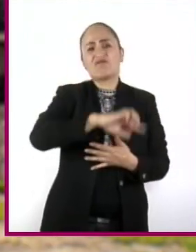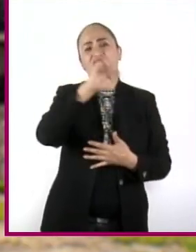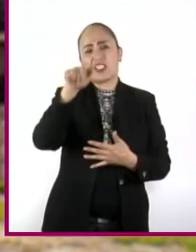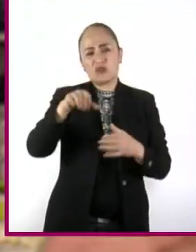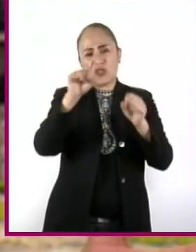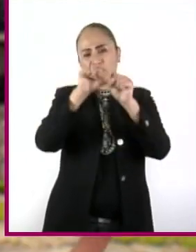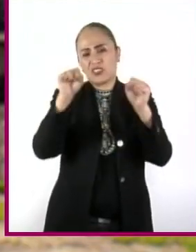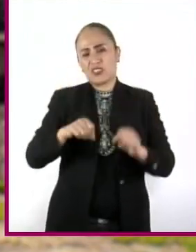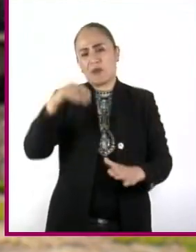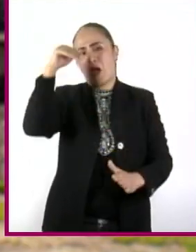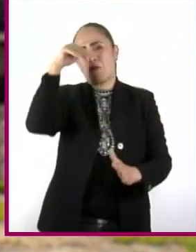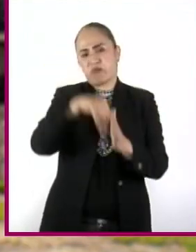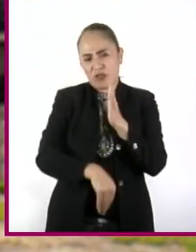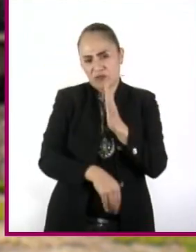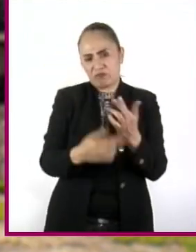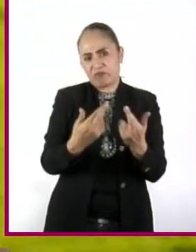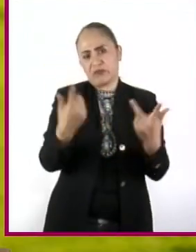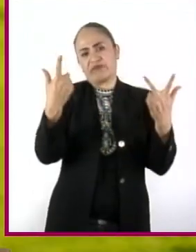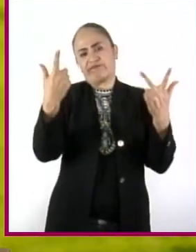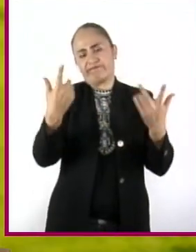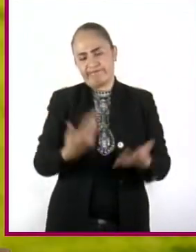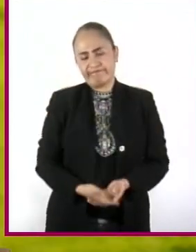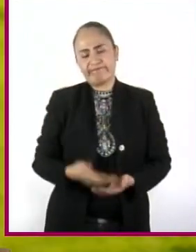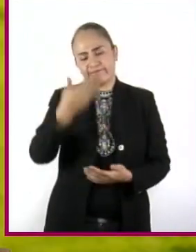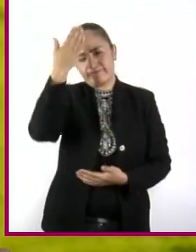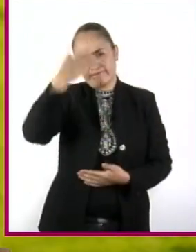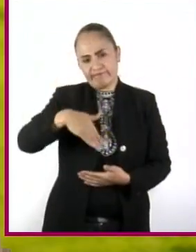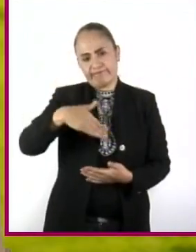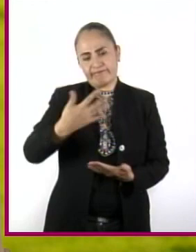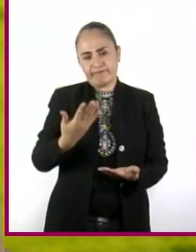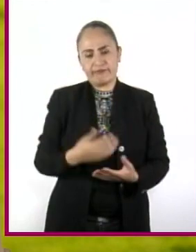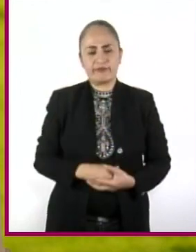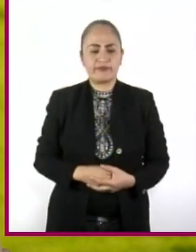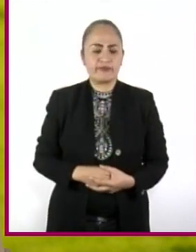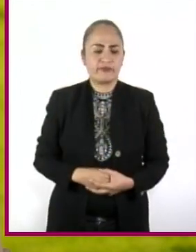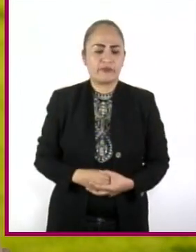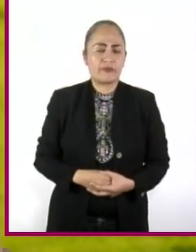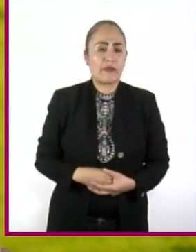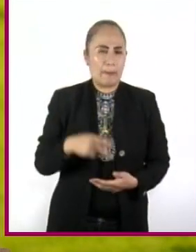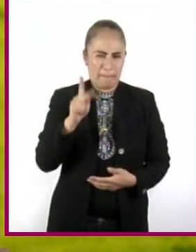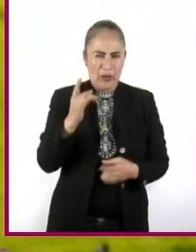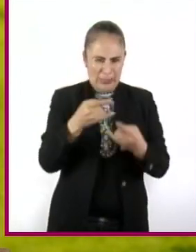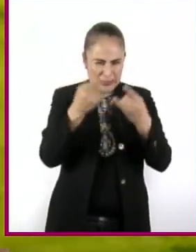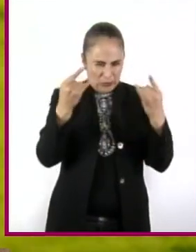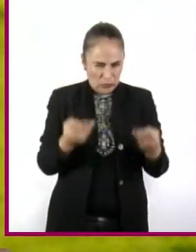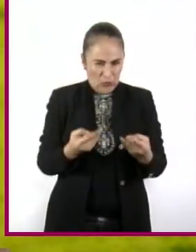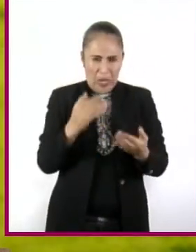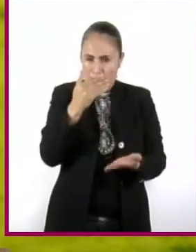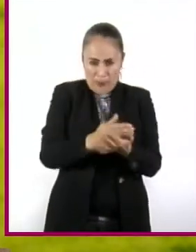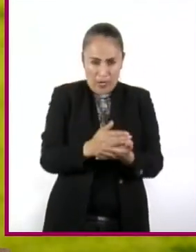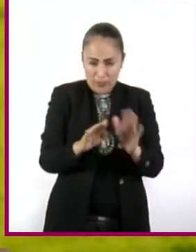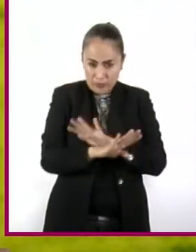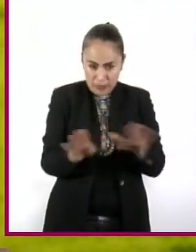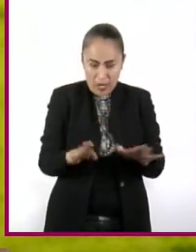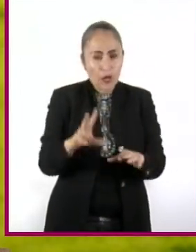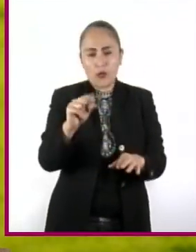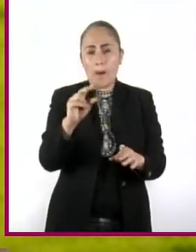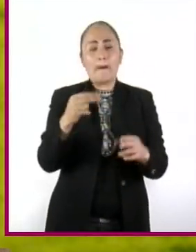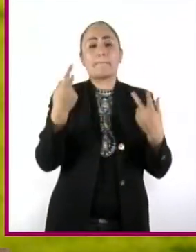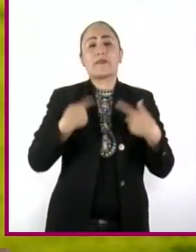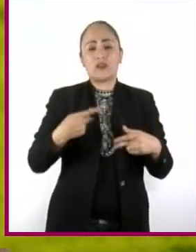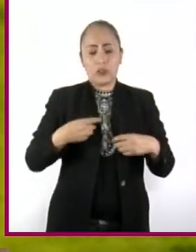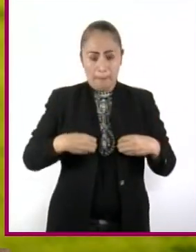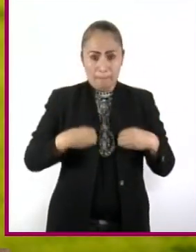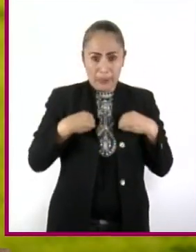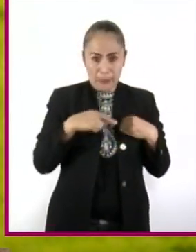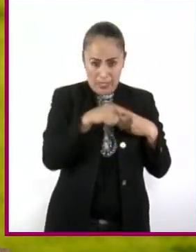colapsar. Y el resto es historia. Oye, pero la historia no termina ahí. La gente que vivía ahí tuvo que emigrar a